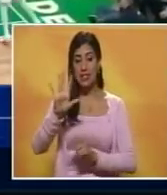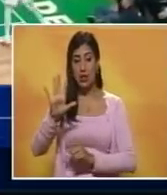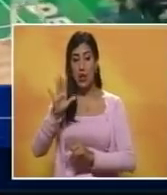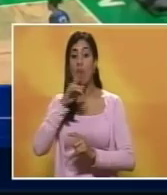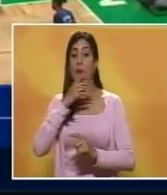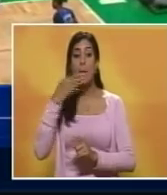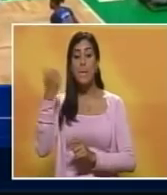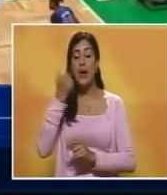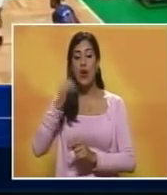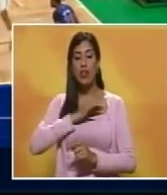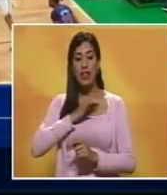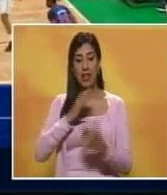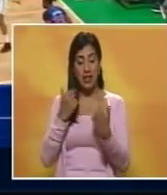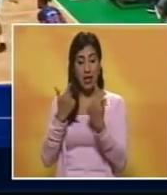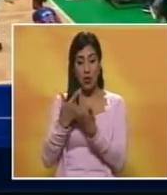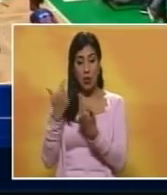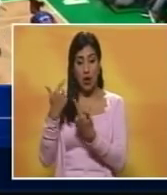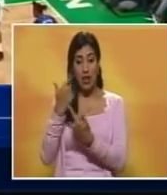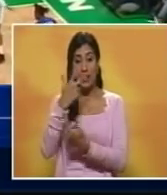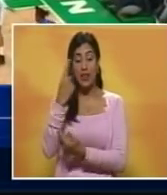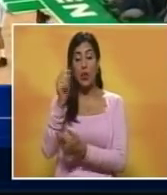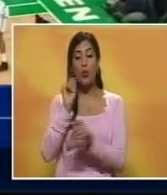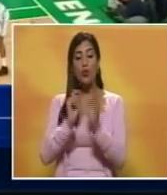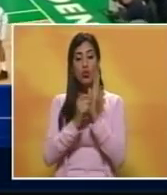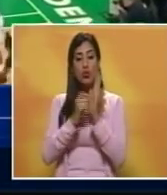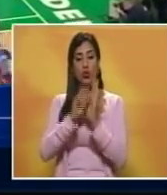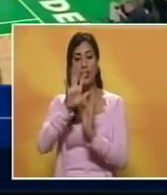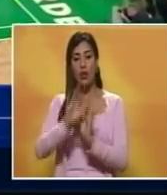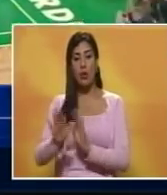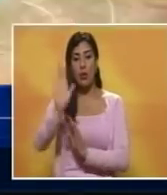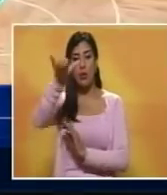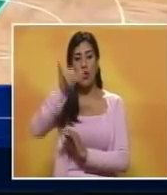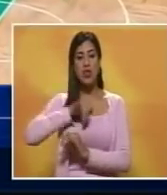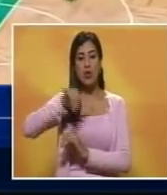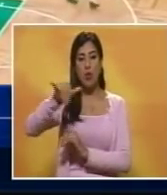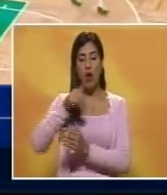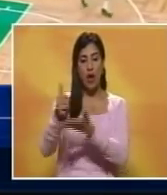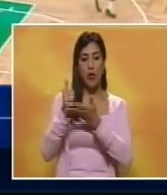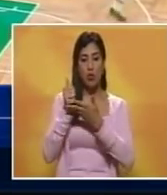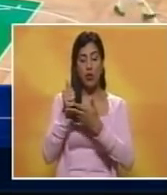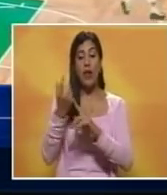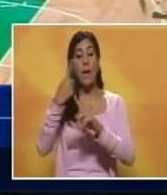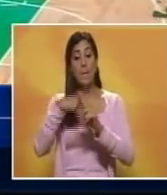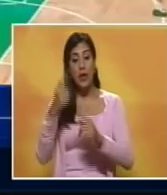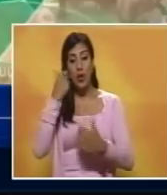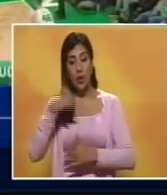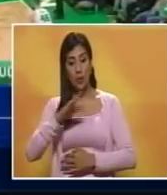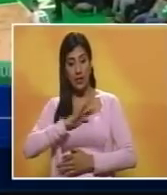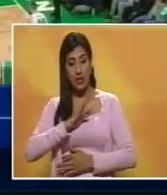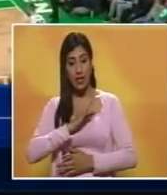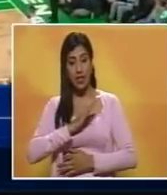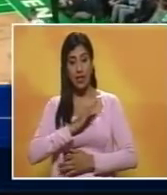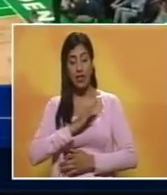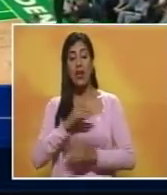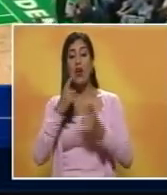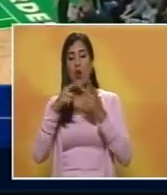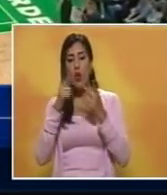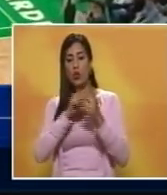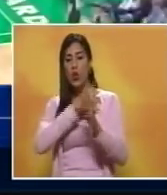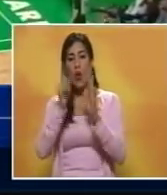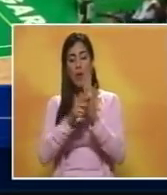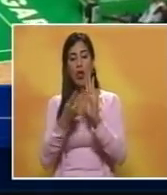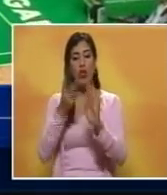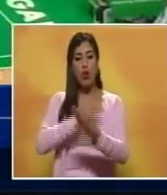fue el mejor por los de Massachusetts, con 31 puntos, 5 rebotes e igual número de asistencias, mientras que por Detroit, Blake Griffin completó